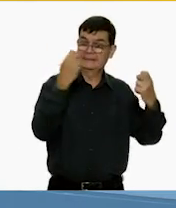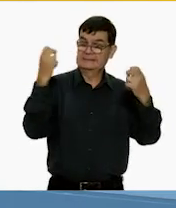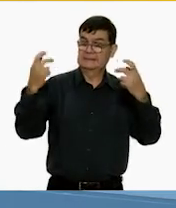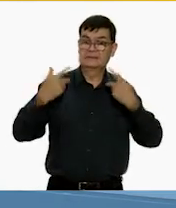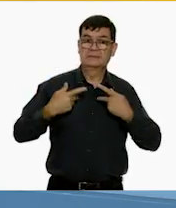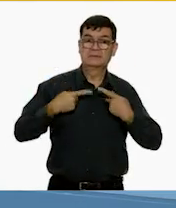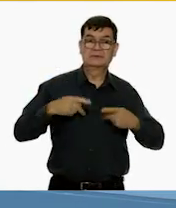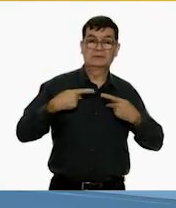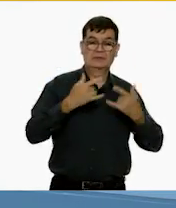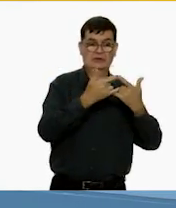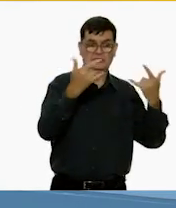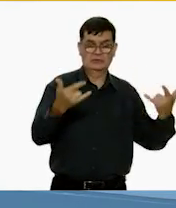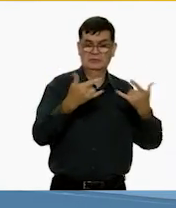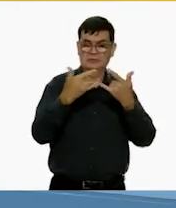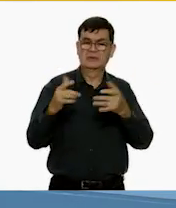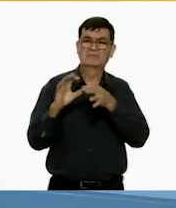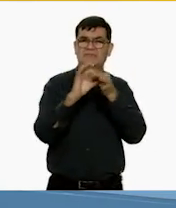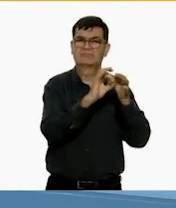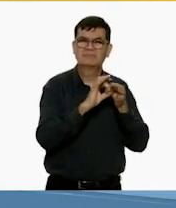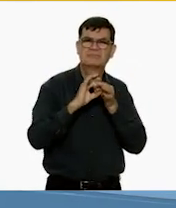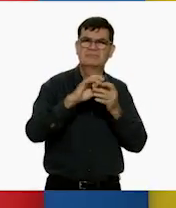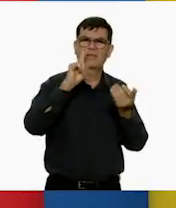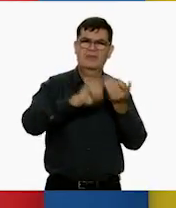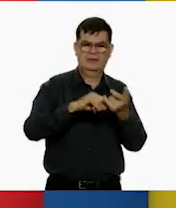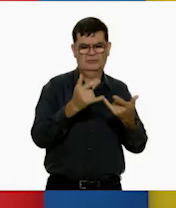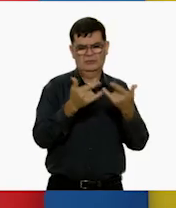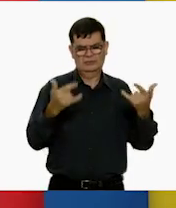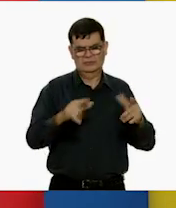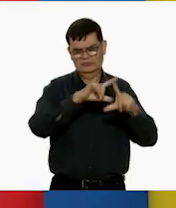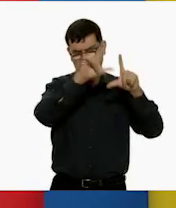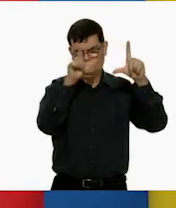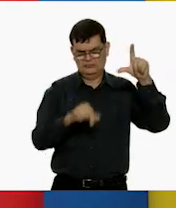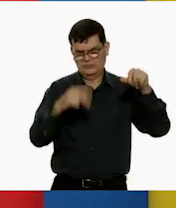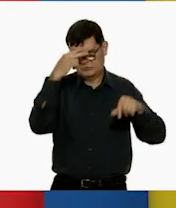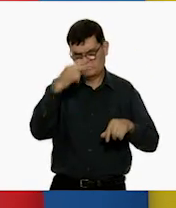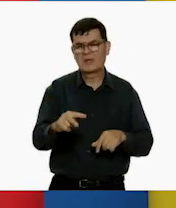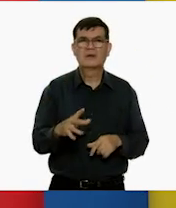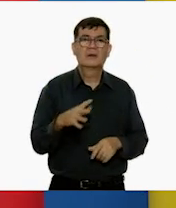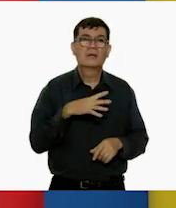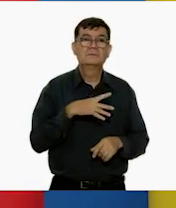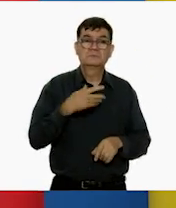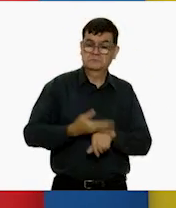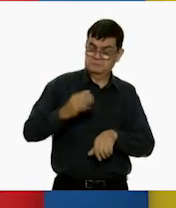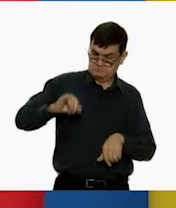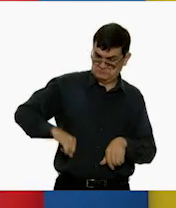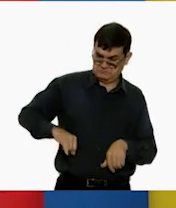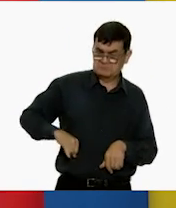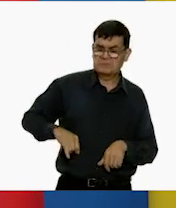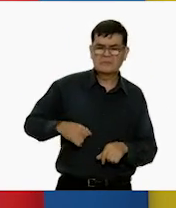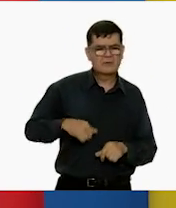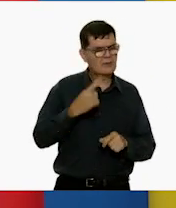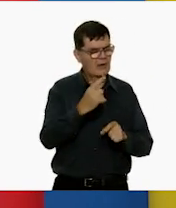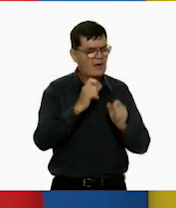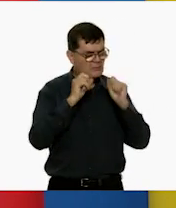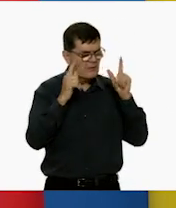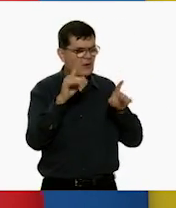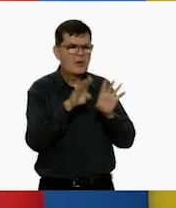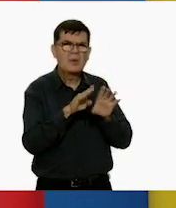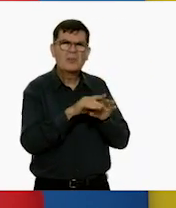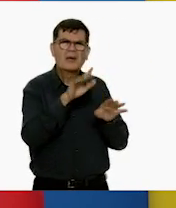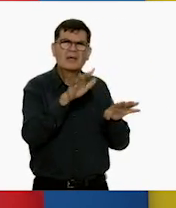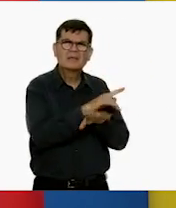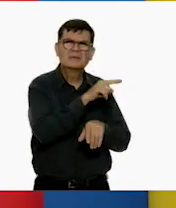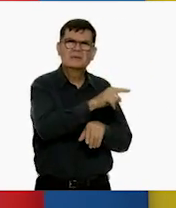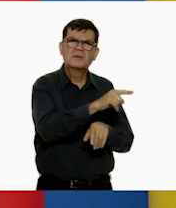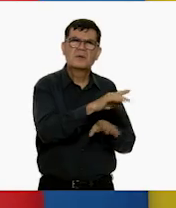se relaciona enormemente con la historia de nuestro país. Me pareció muy interesante. De hecho, me llamó mucho la atención cómo pasó